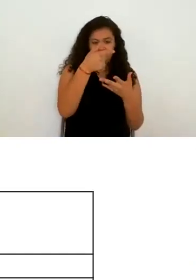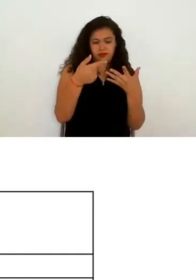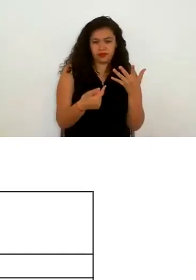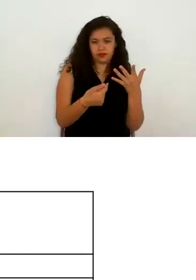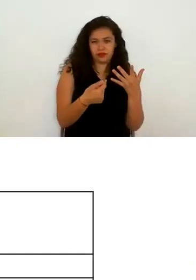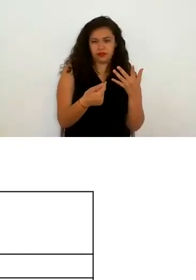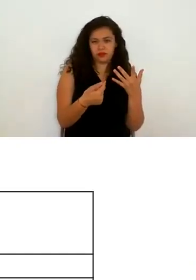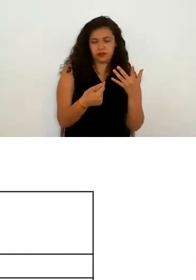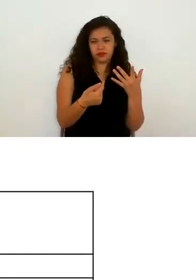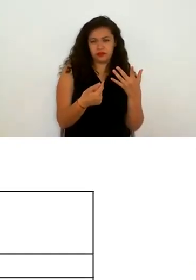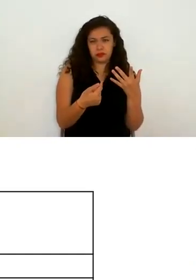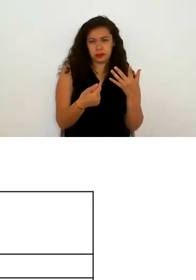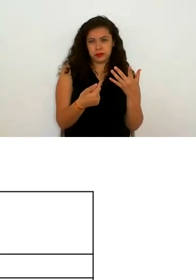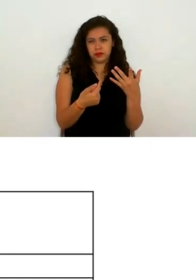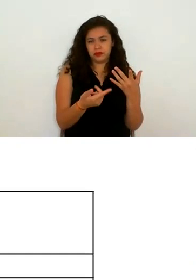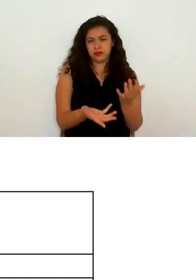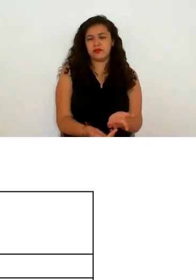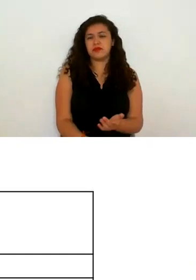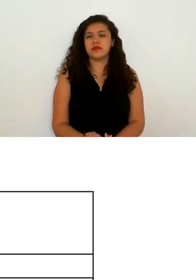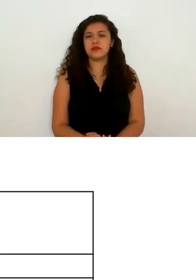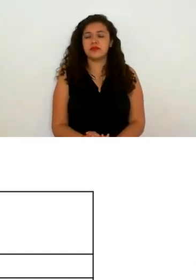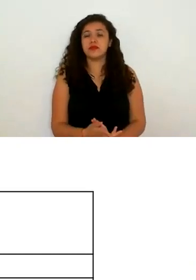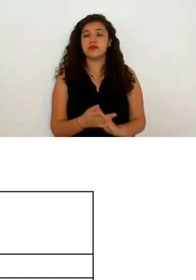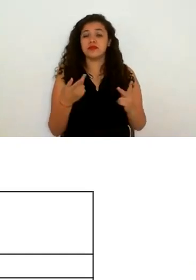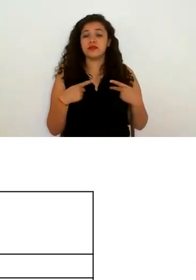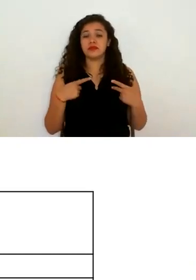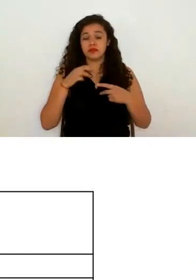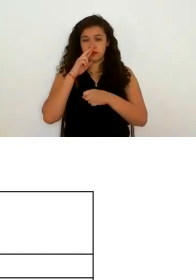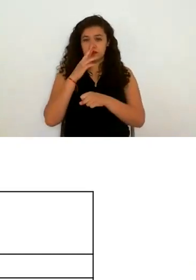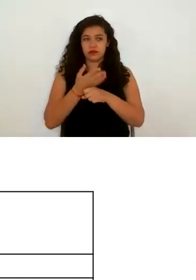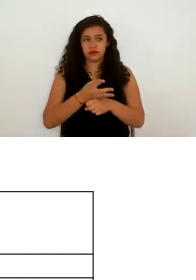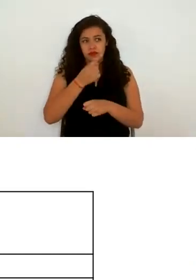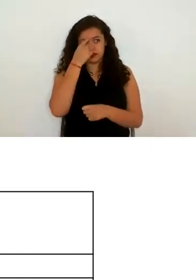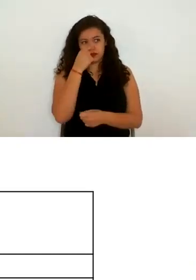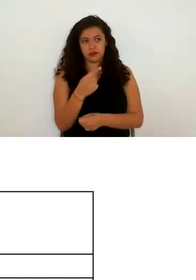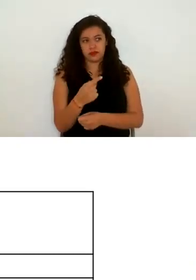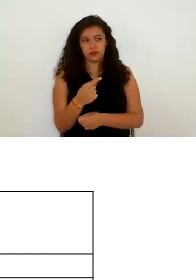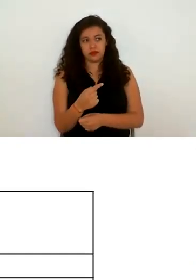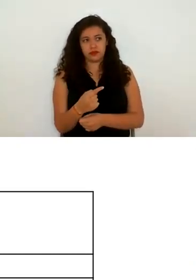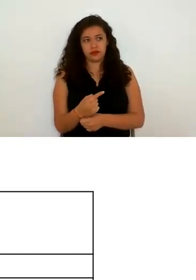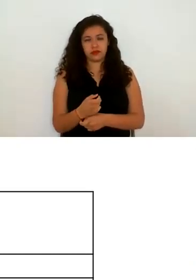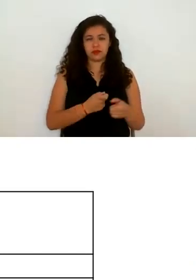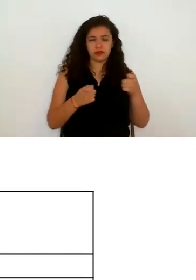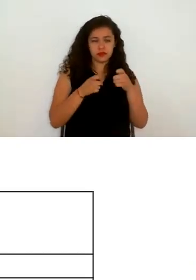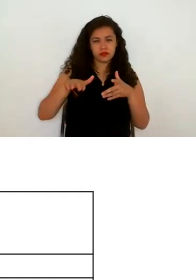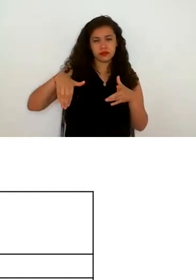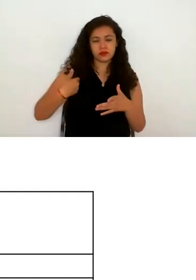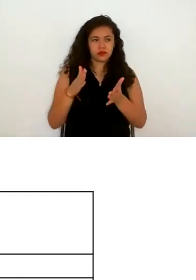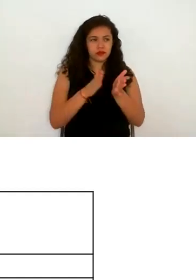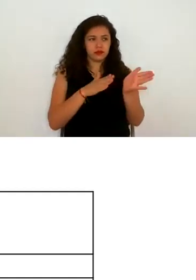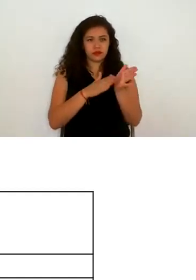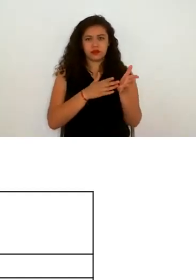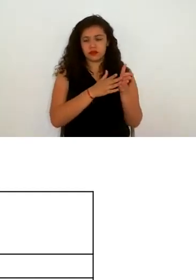importancia de contar con una persona responsable de el control y resguardo de los